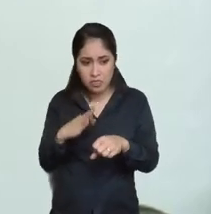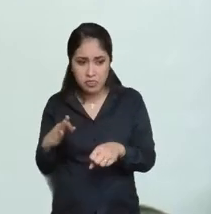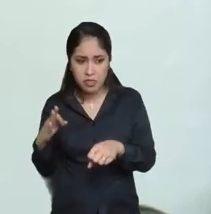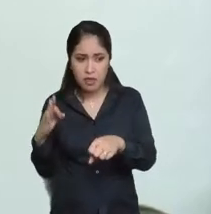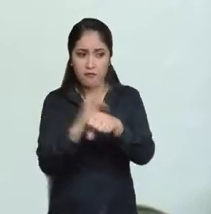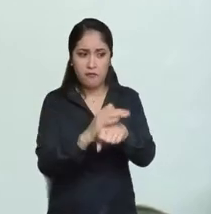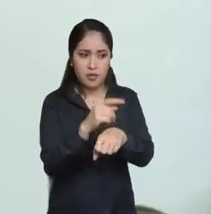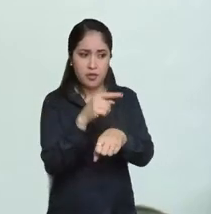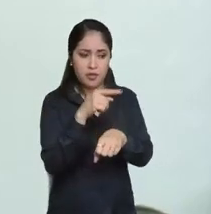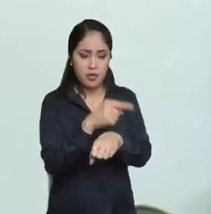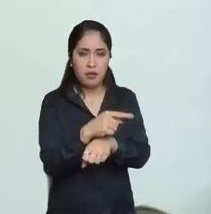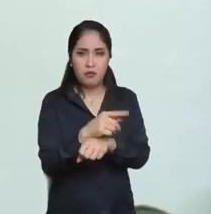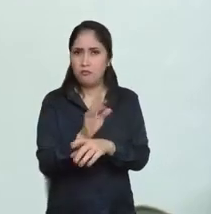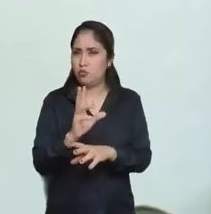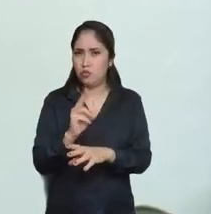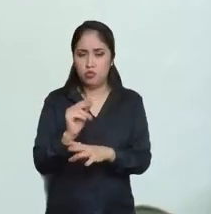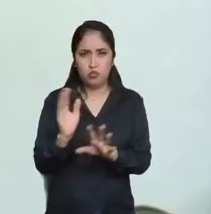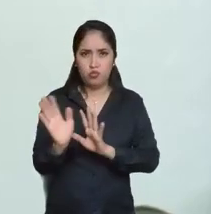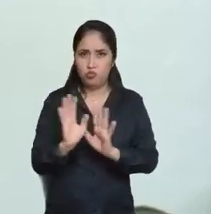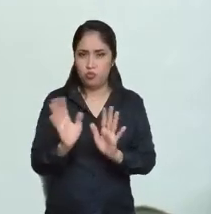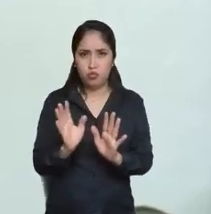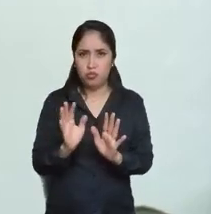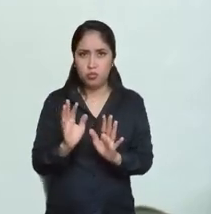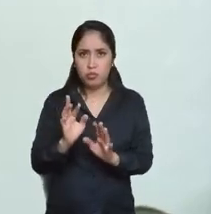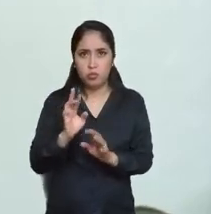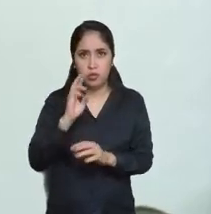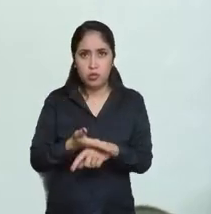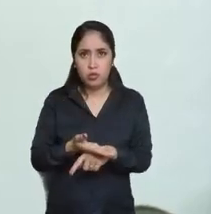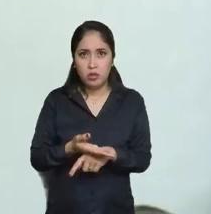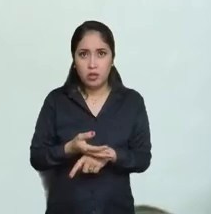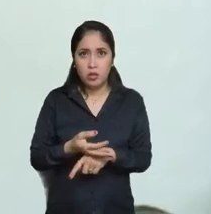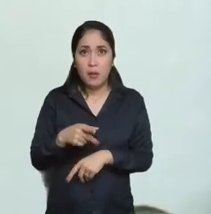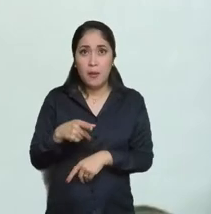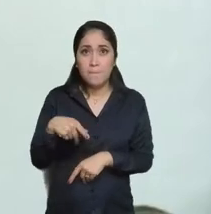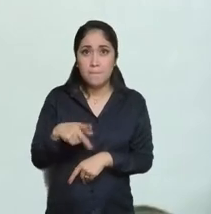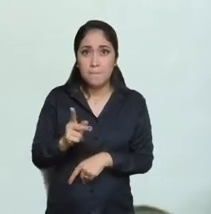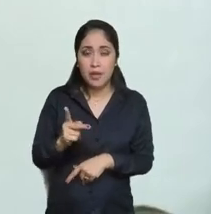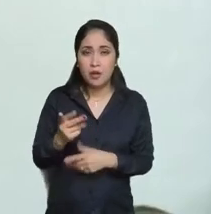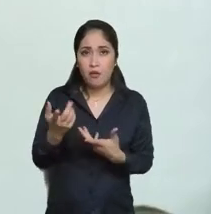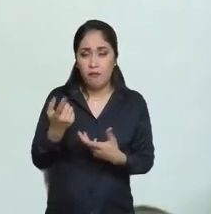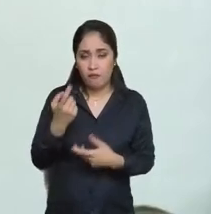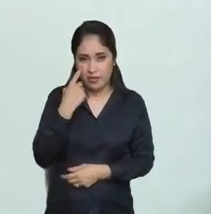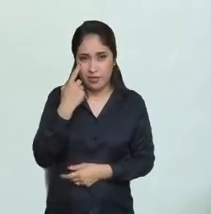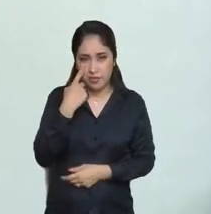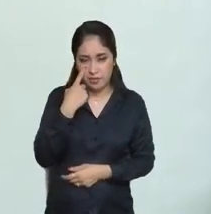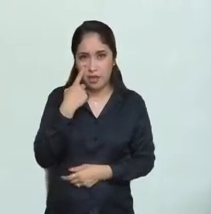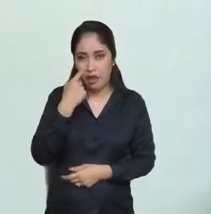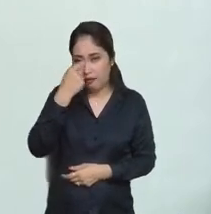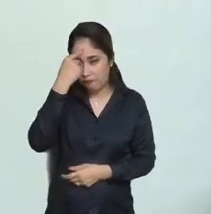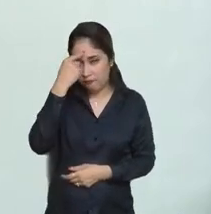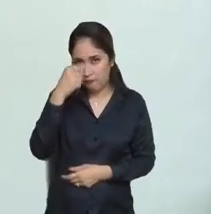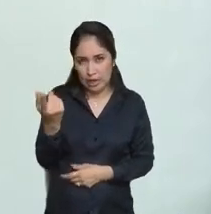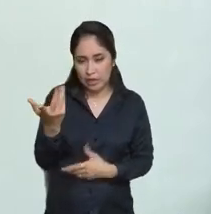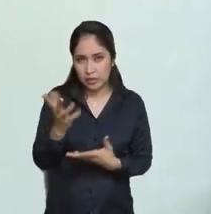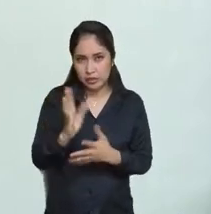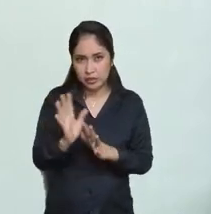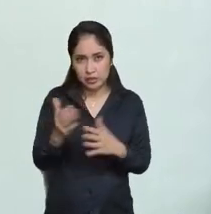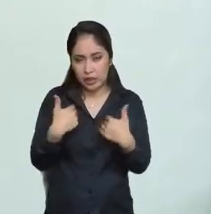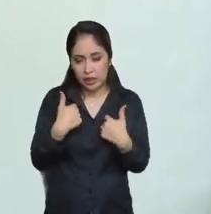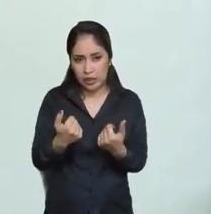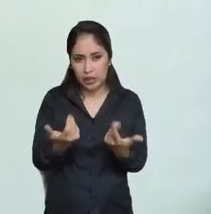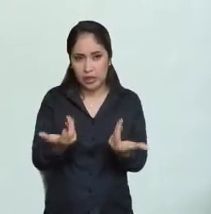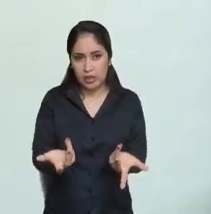Ejecutivo del Estado. Pero permítame que sea demasiado didáctico, tratando de explicar cuál es